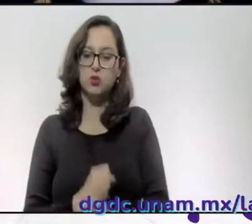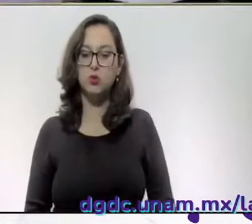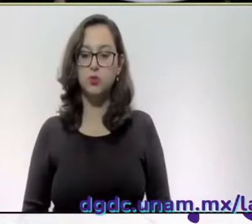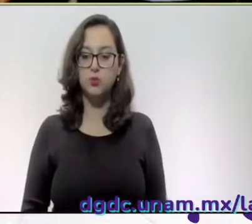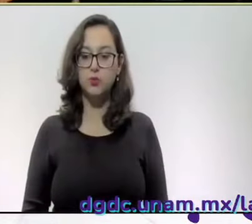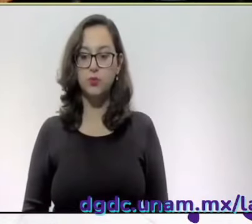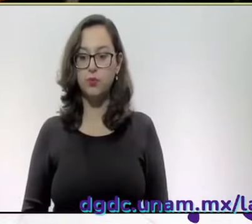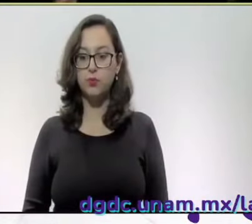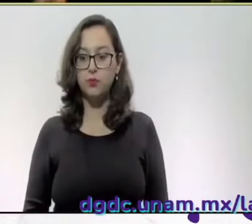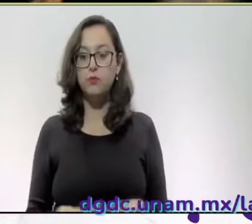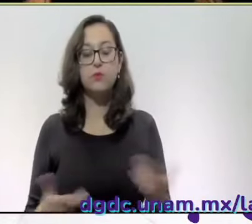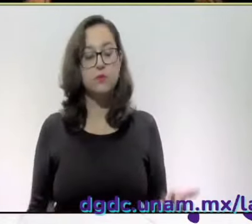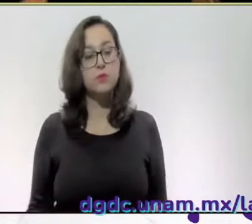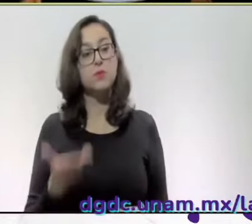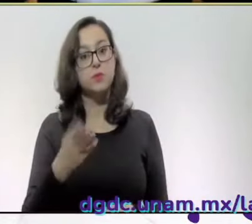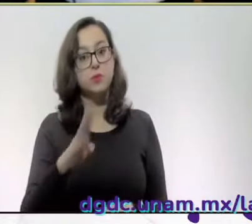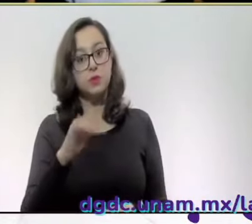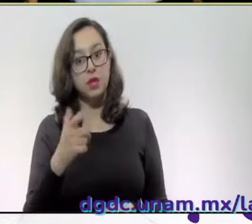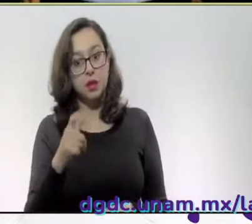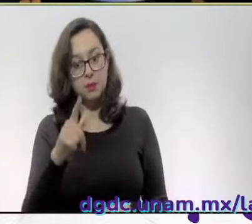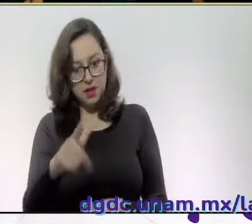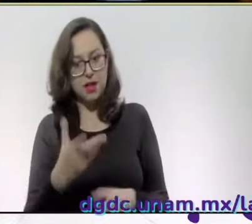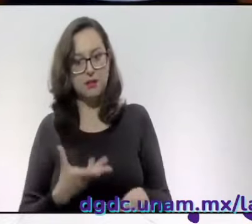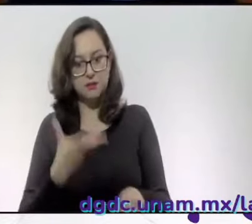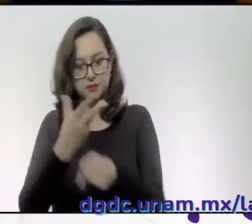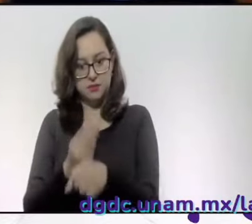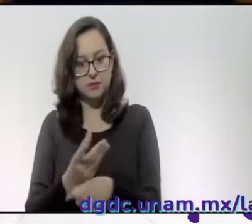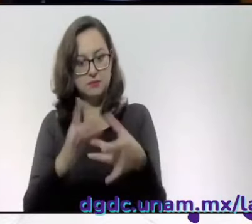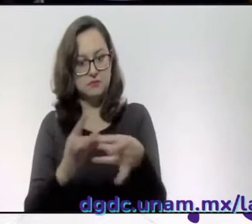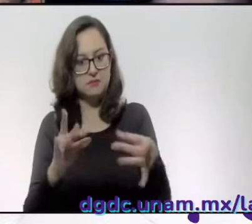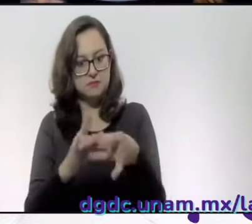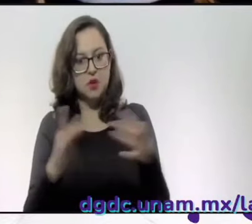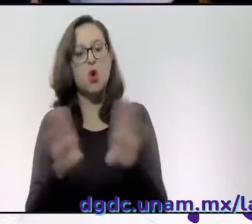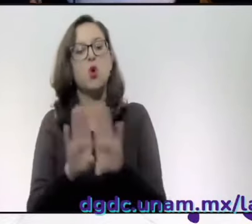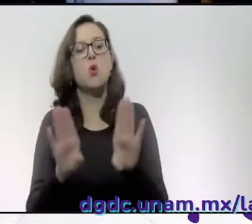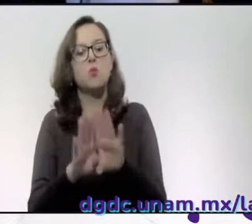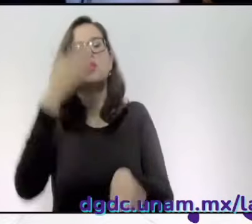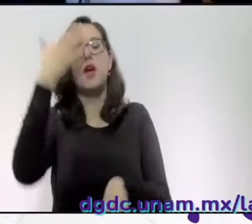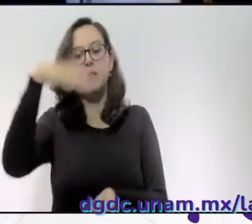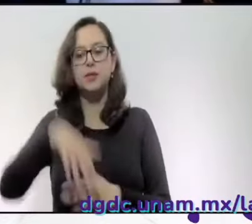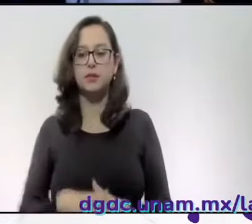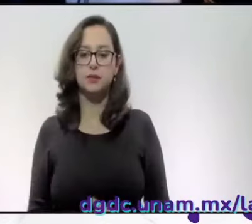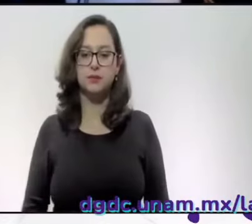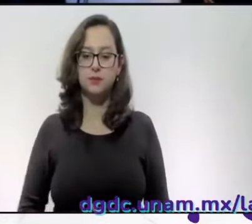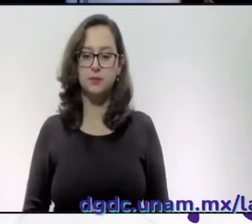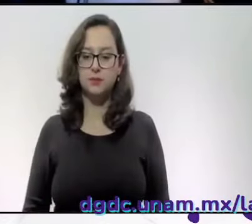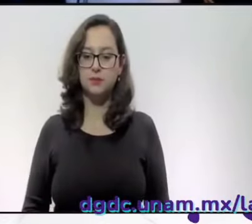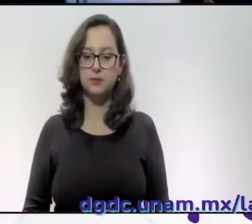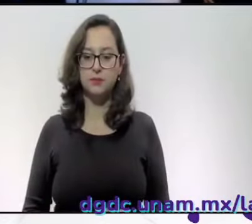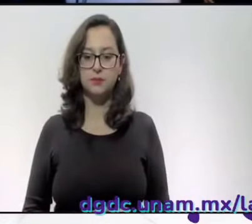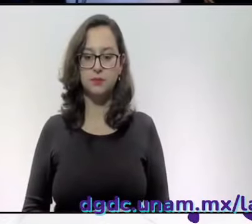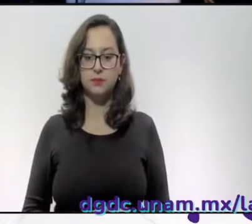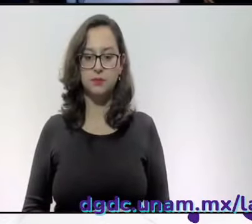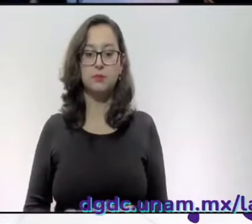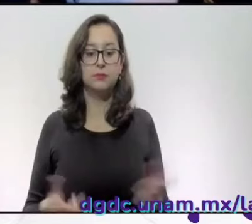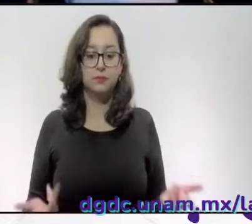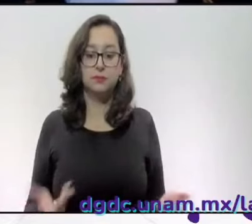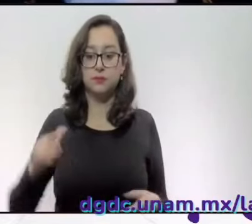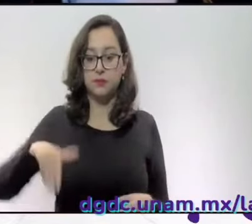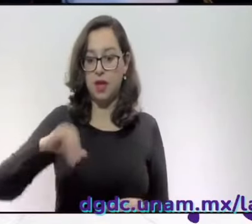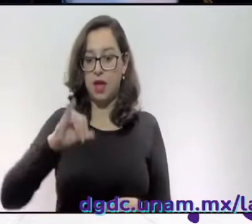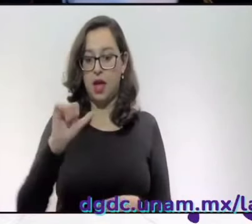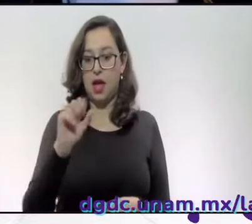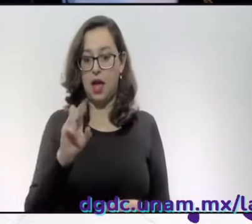Miguel, igual cuéntanos eso, ¿cómo se llega o qué había detrás de todo ese consenso? Sí, bueno, primero, como dice Javier, en cuanto mides